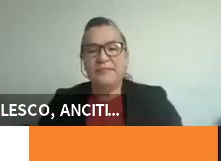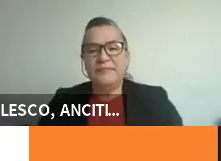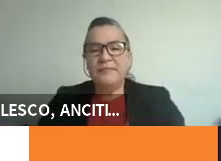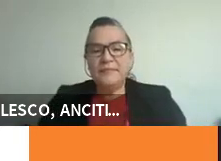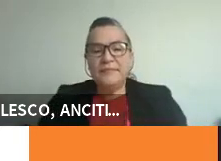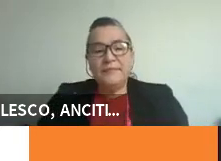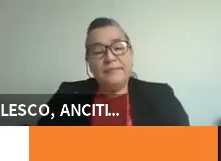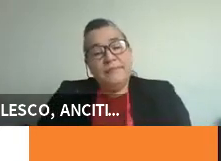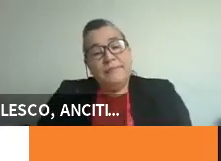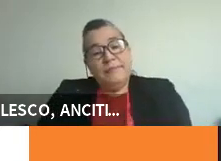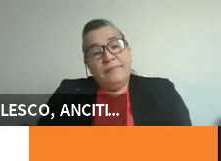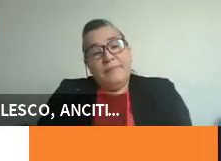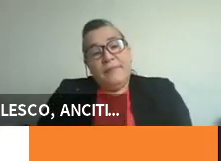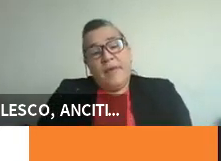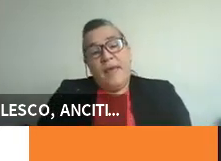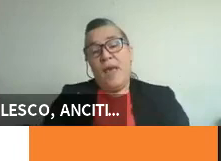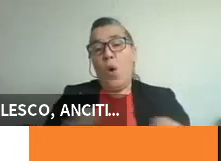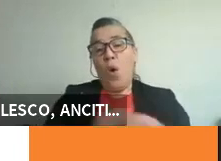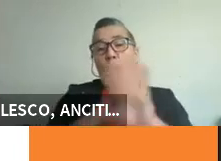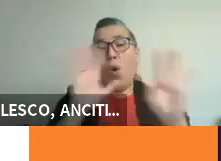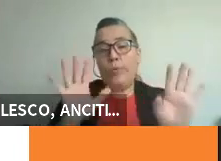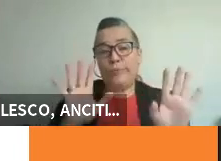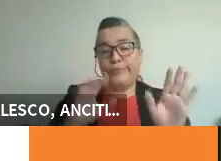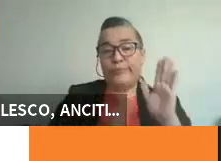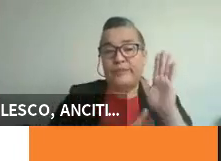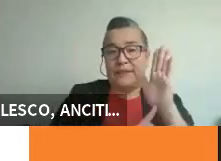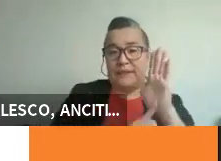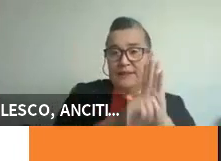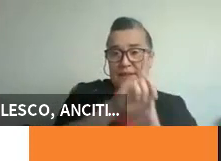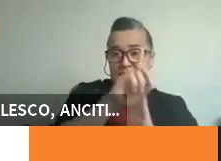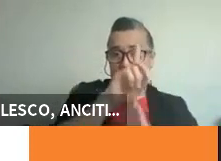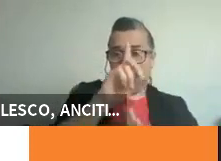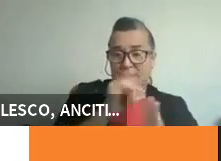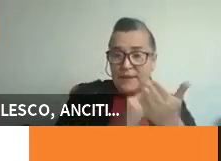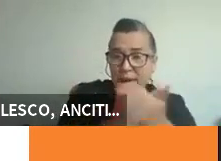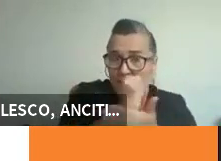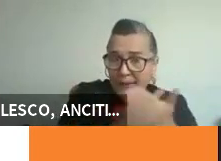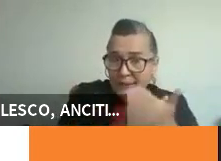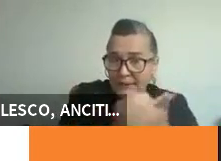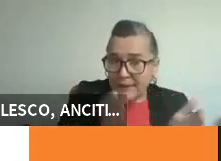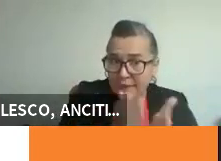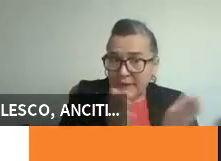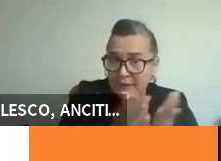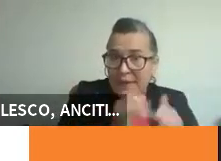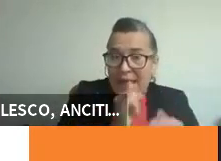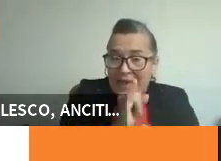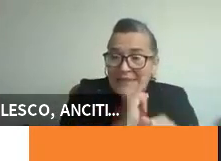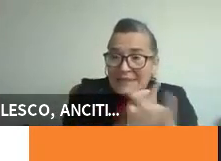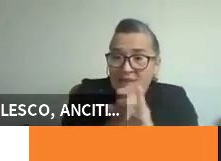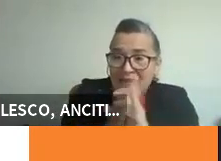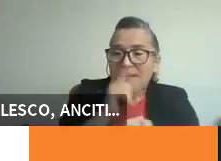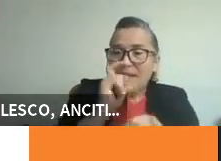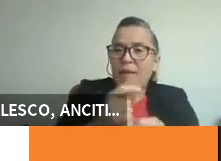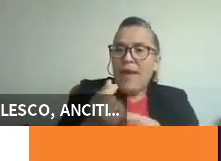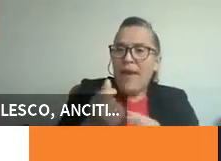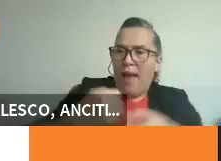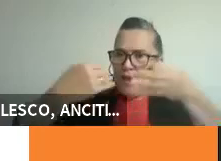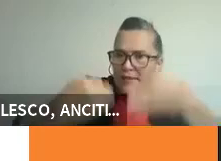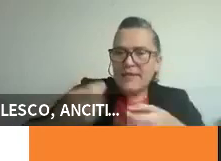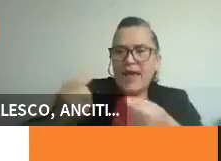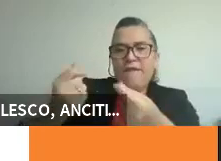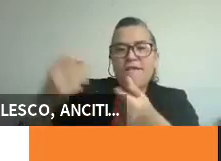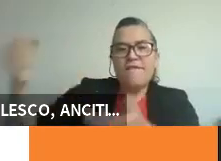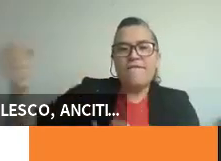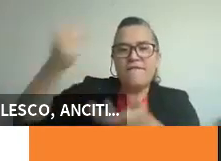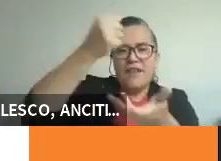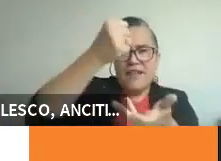obviamente si desarrollamos fortalecer la investigación en nuestras universidades estas instituciones deben garantizar financiamiento para